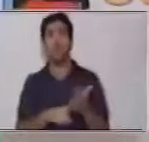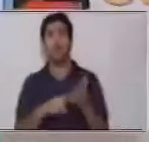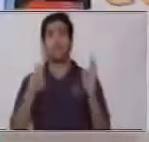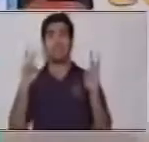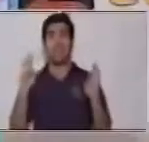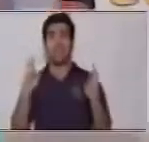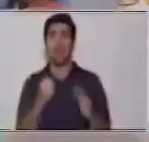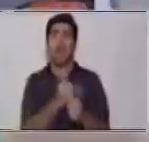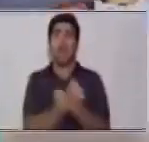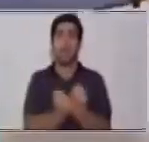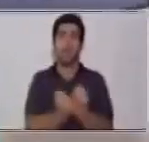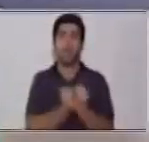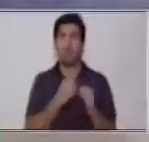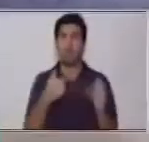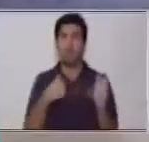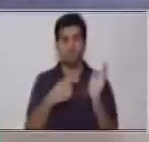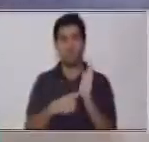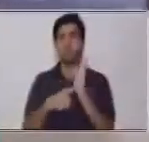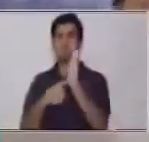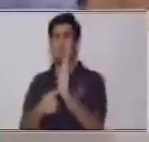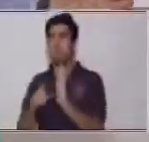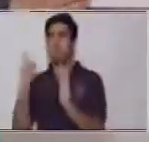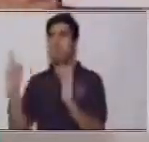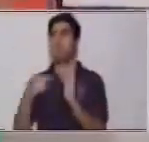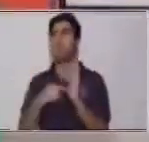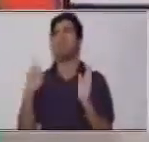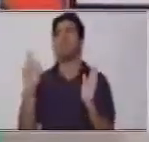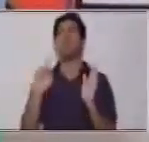amor de la persona. A ver, Bielman,